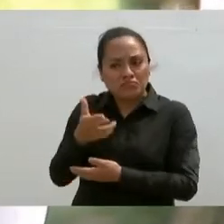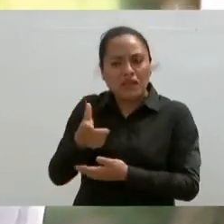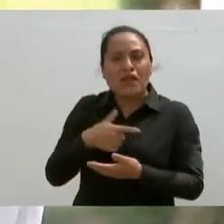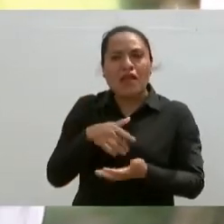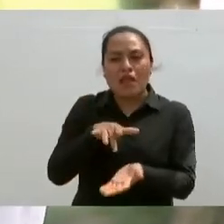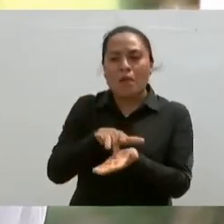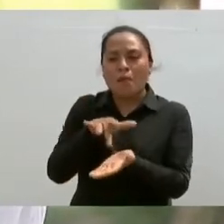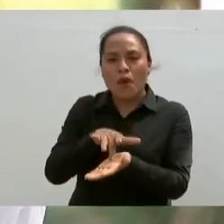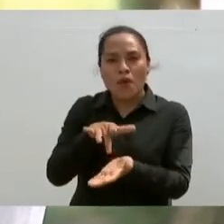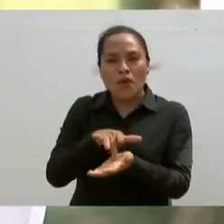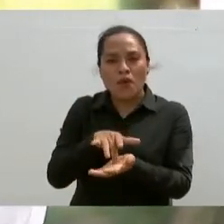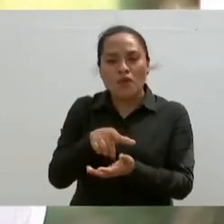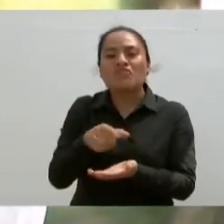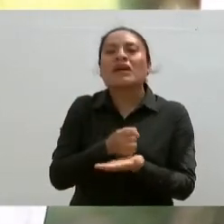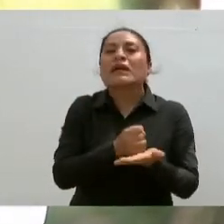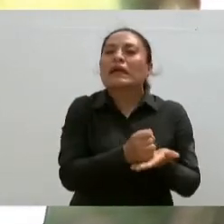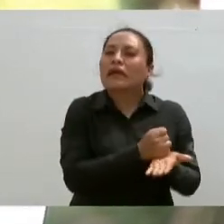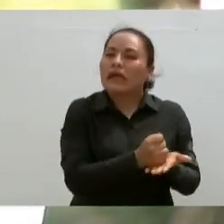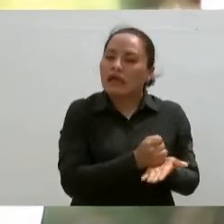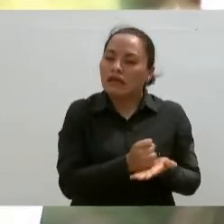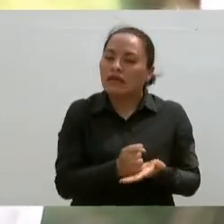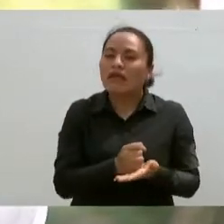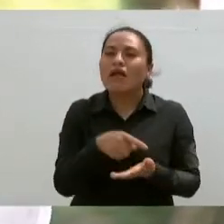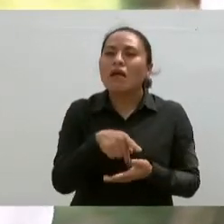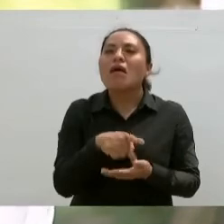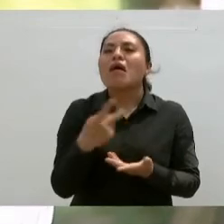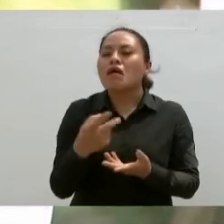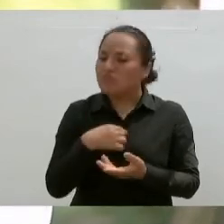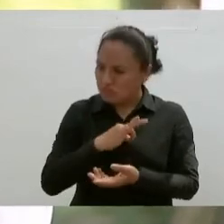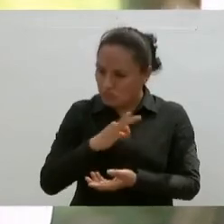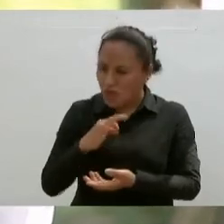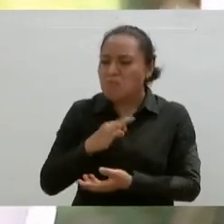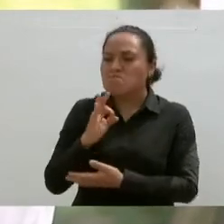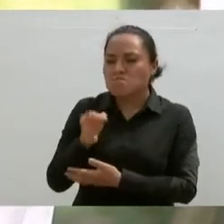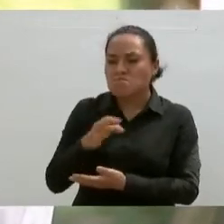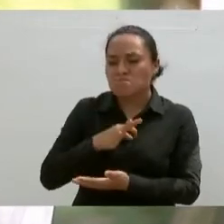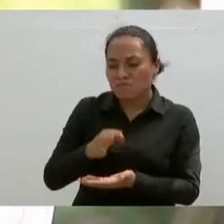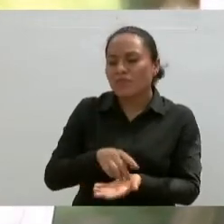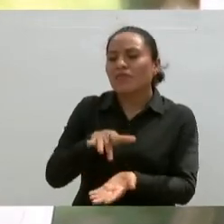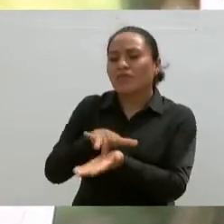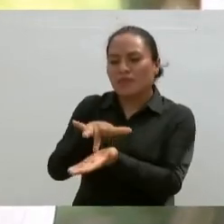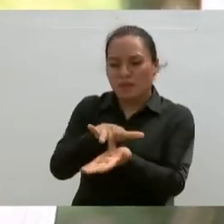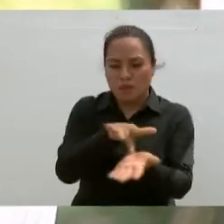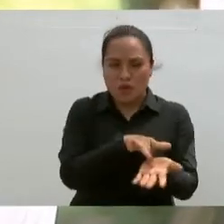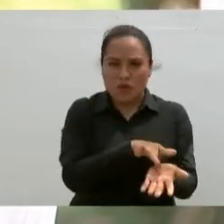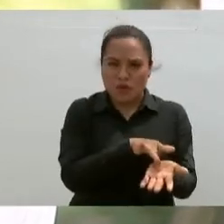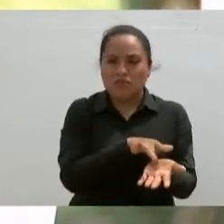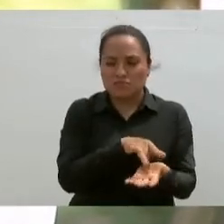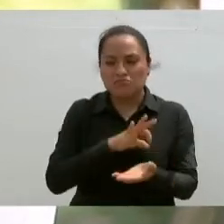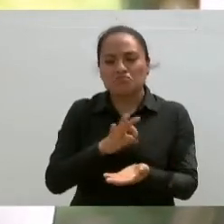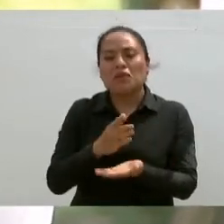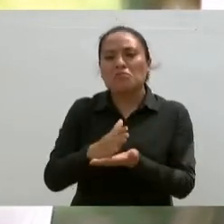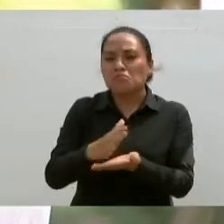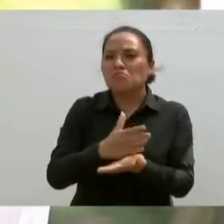a la palabra por la pandemia. Aquí se entregaron